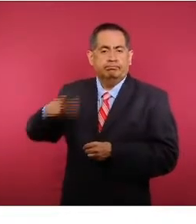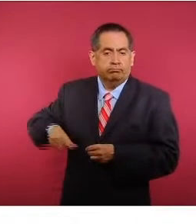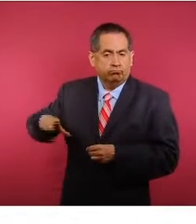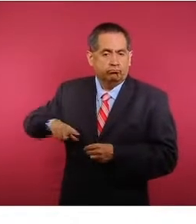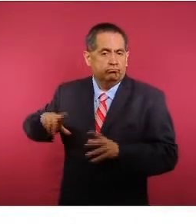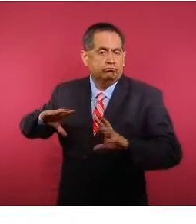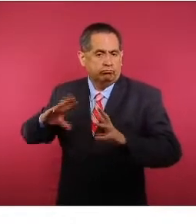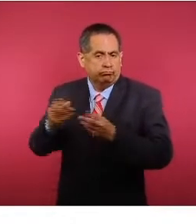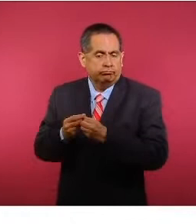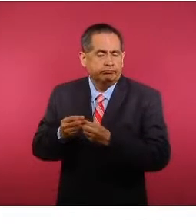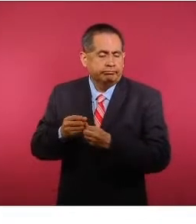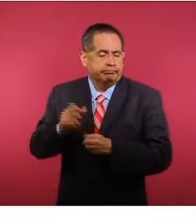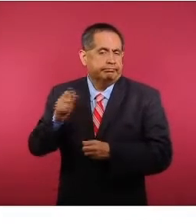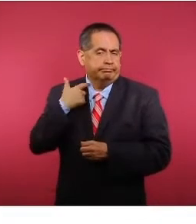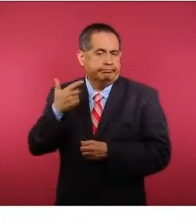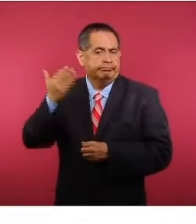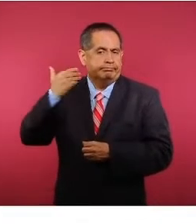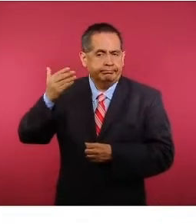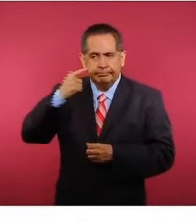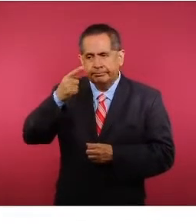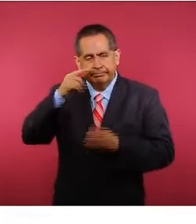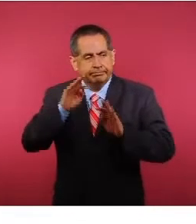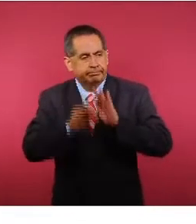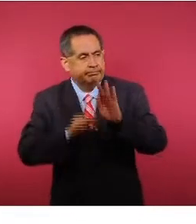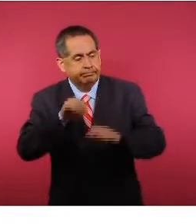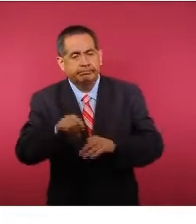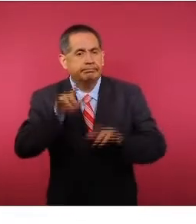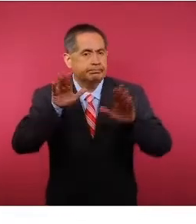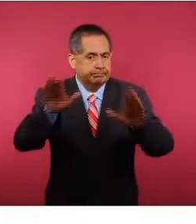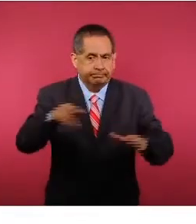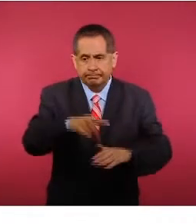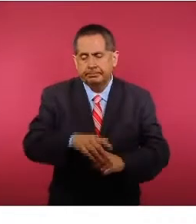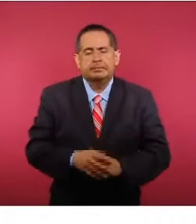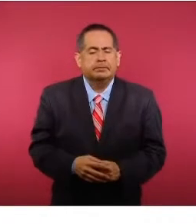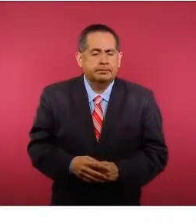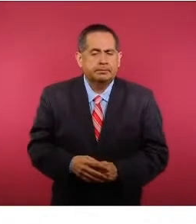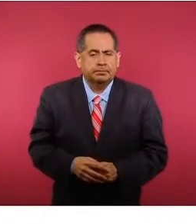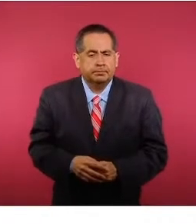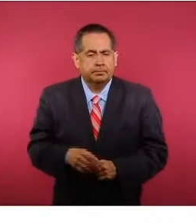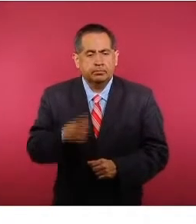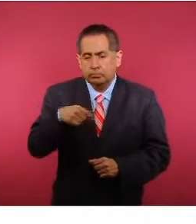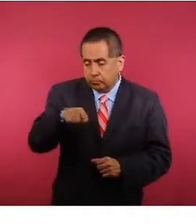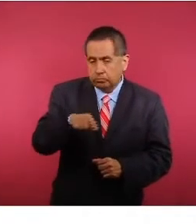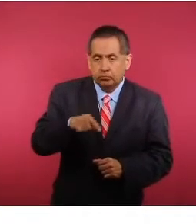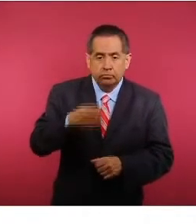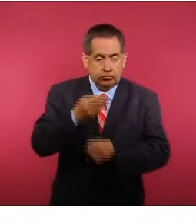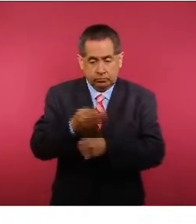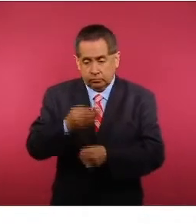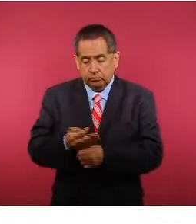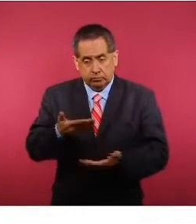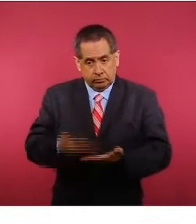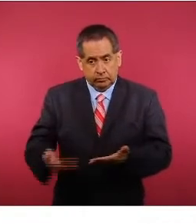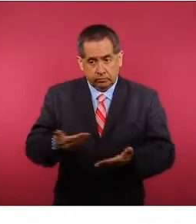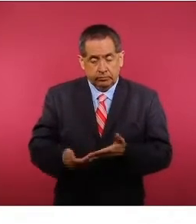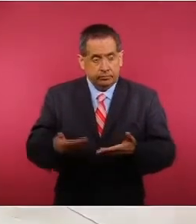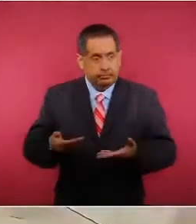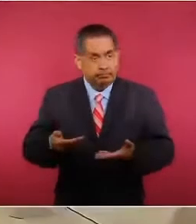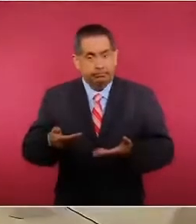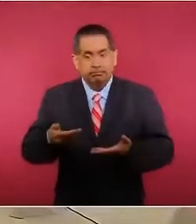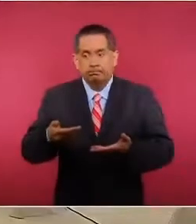en la operación de este avión. En lo que se ha erogado en la presente administración, la